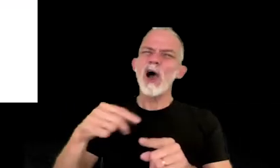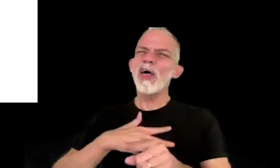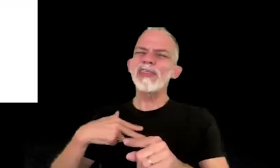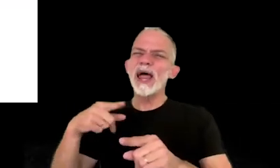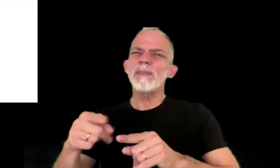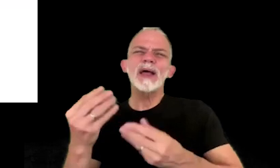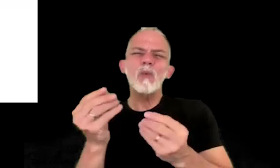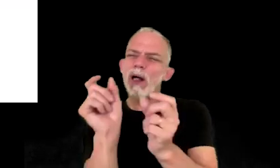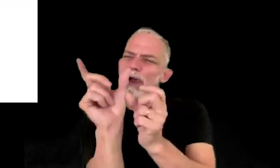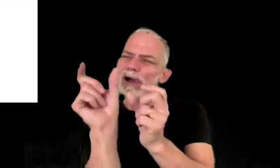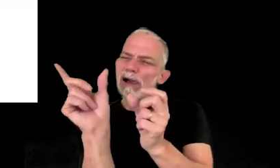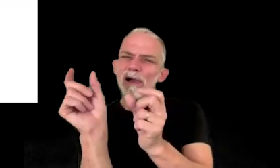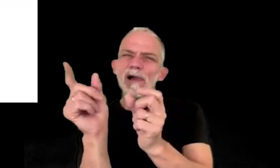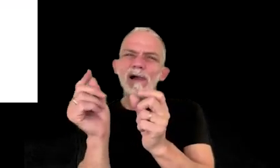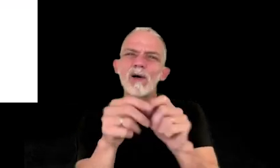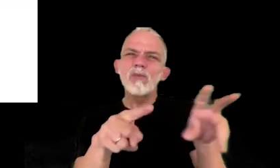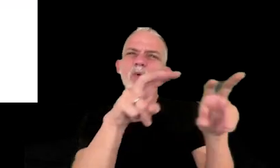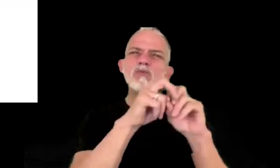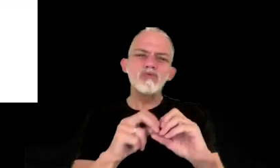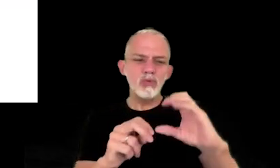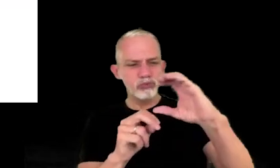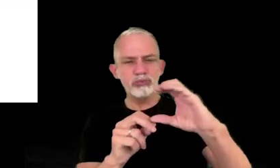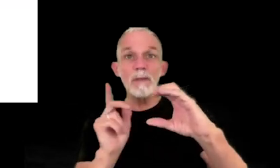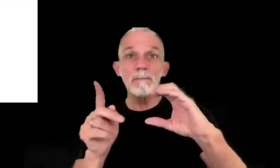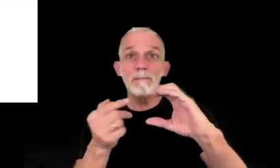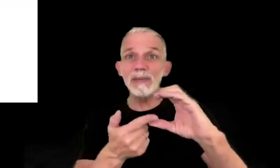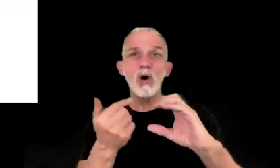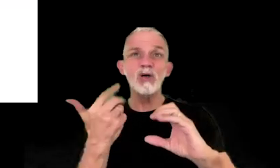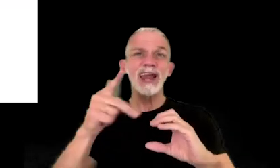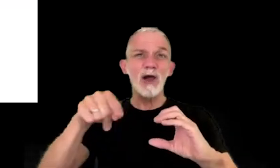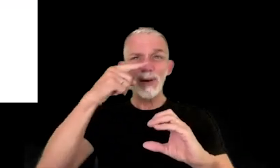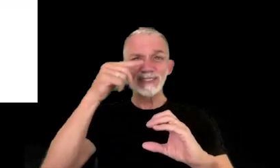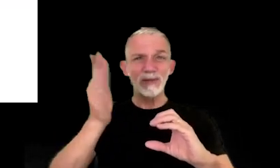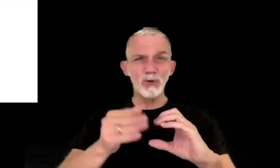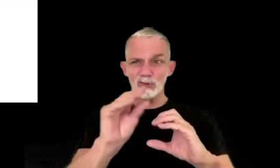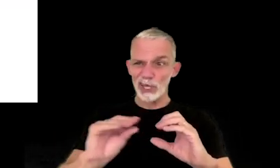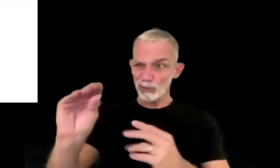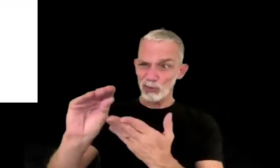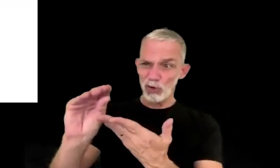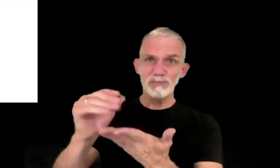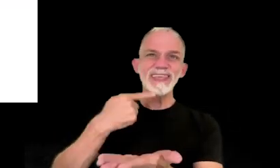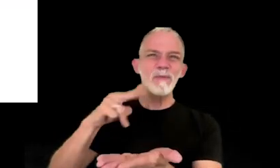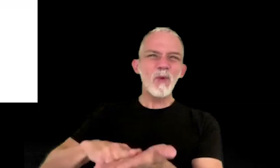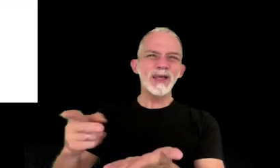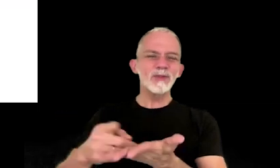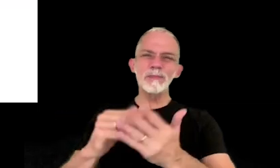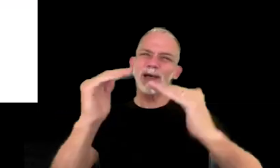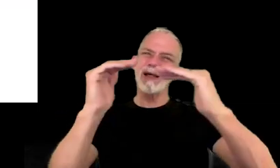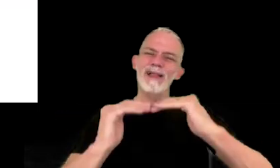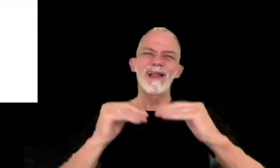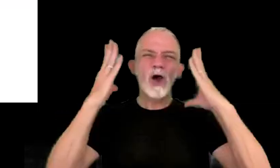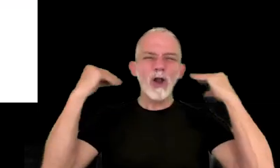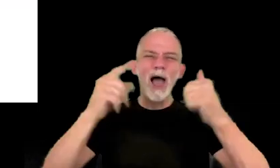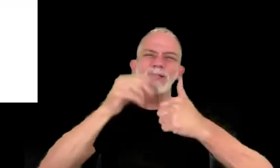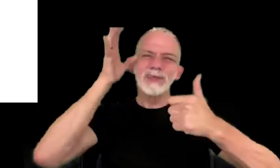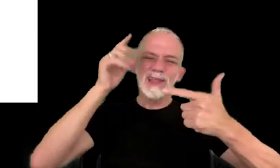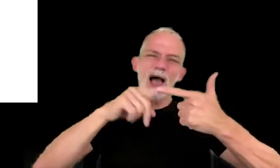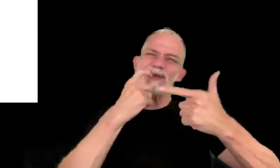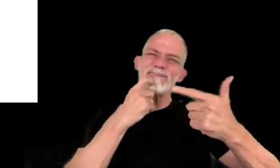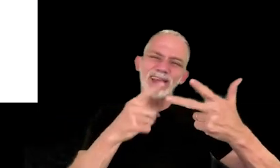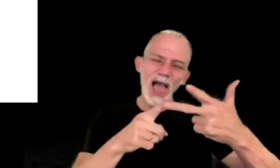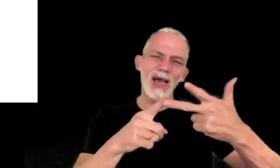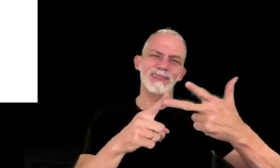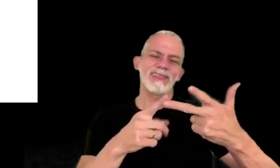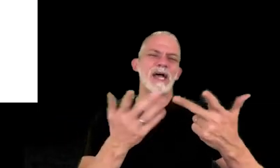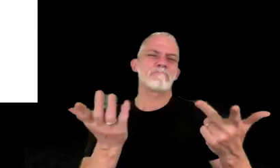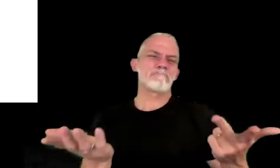Fíjense que el criterio es el mismo, porque llega al 3,7% Dinamarca. ¿Y quién le sigue? Países Bajos, Italia, Finlandia. O